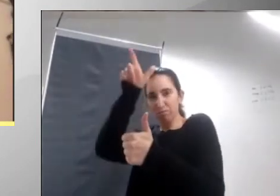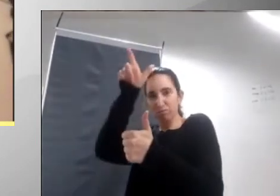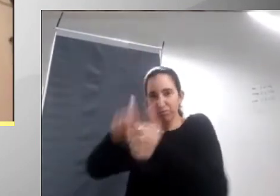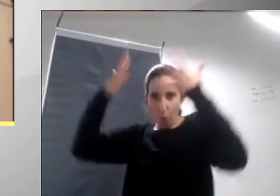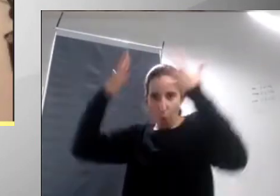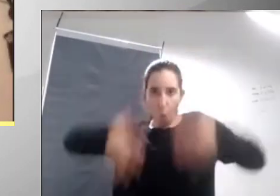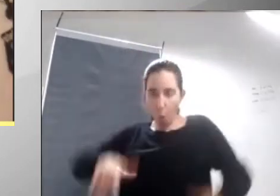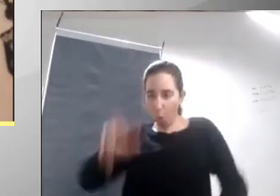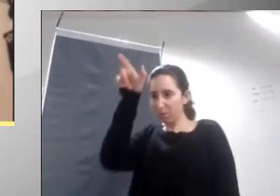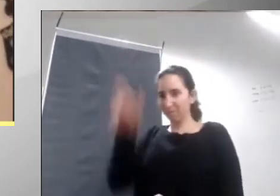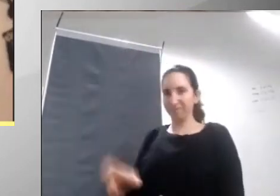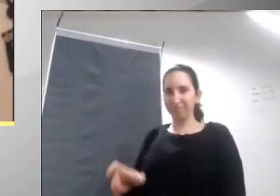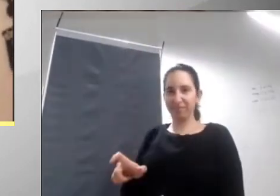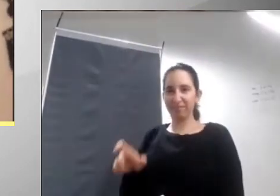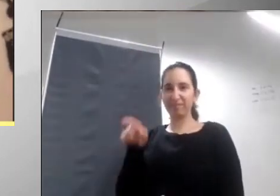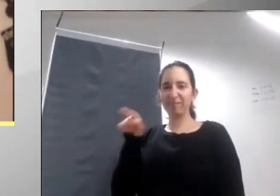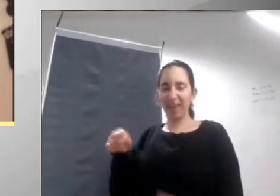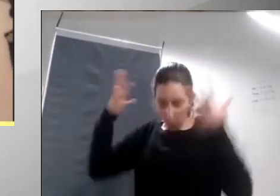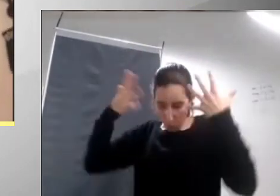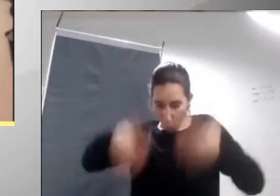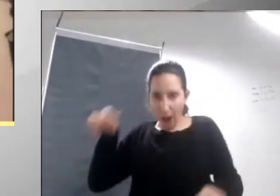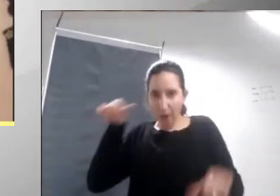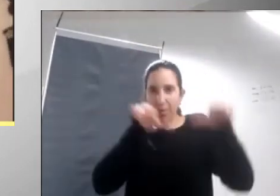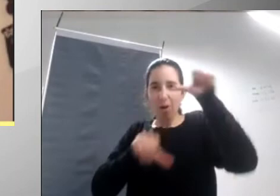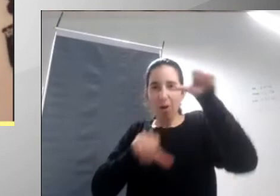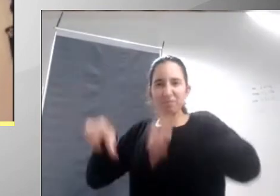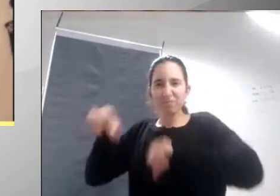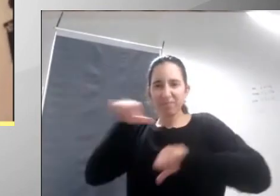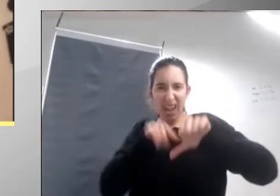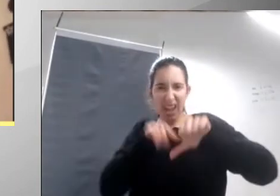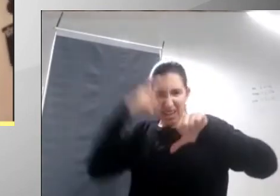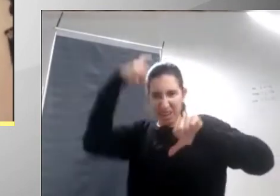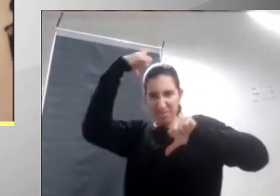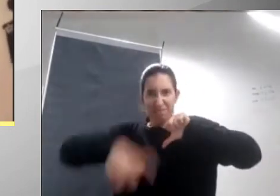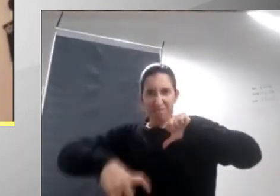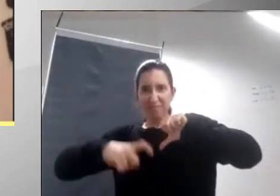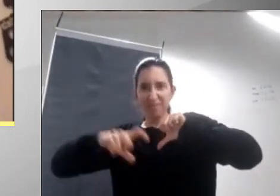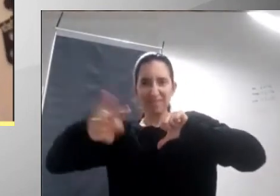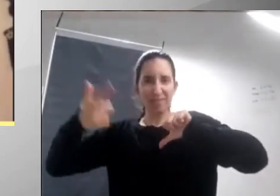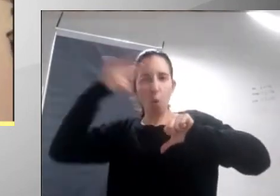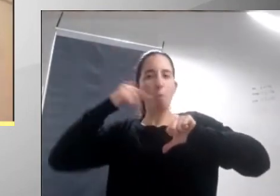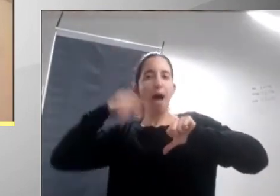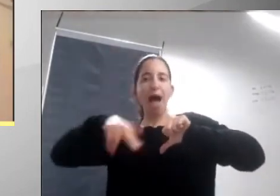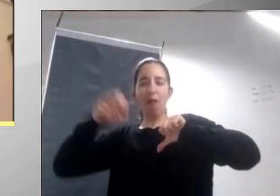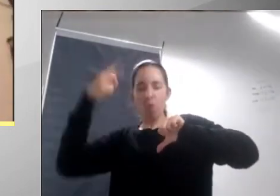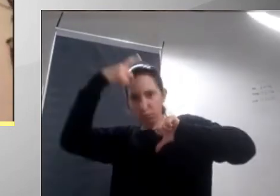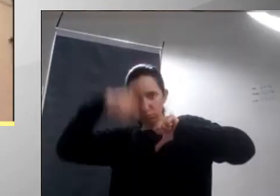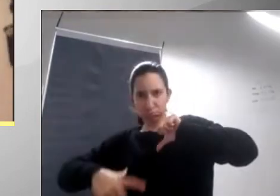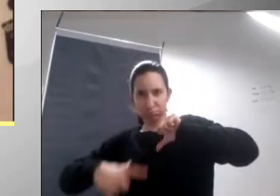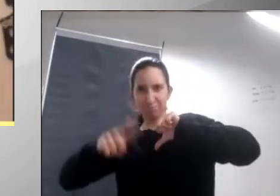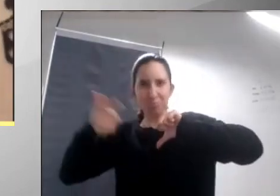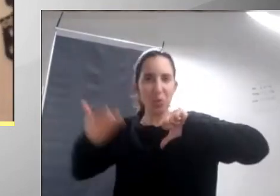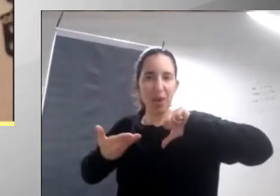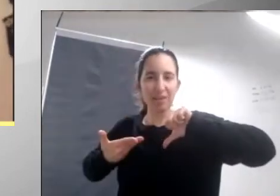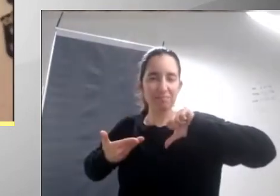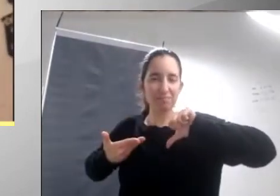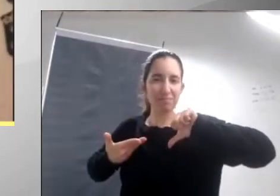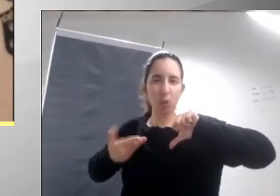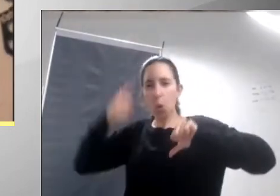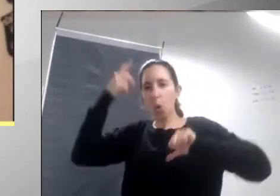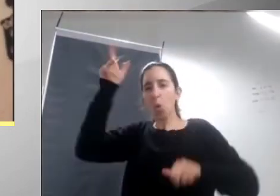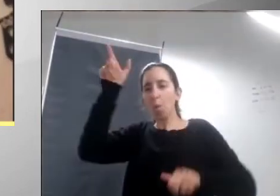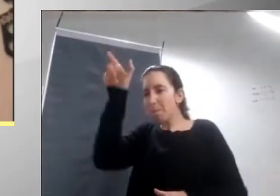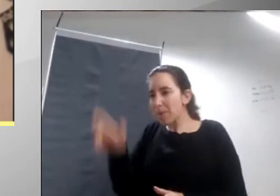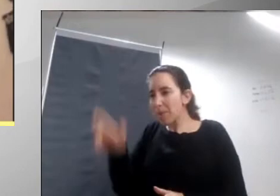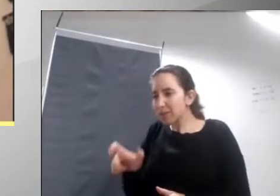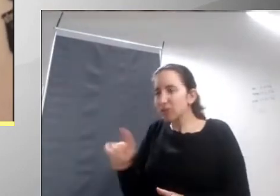puede medir en base a las leyes biológicas, ni a ninguna ley material, sino a las leyes que están regidas